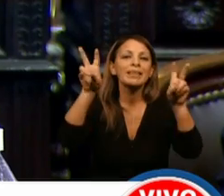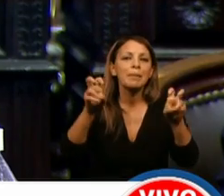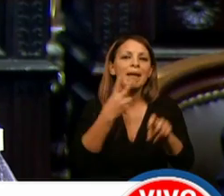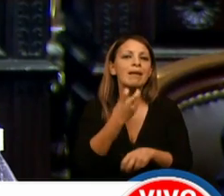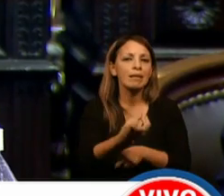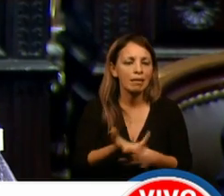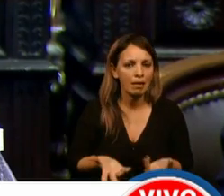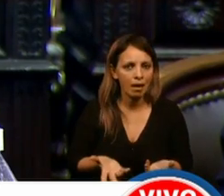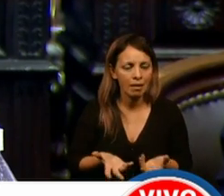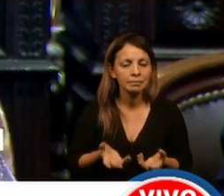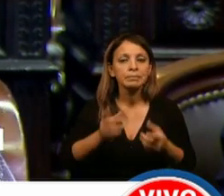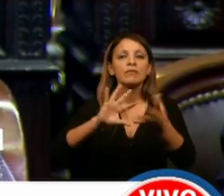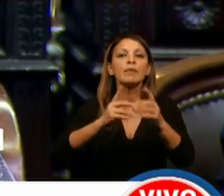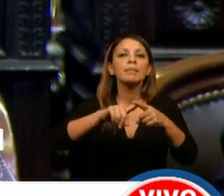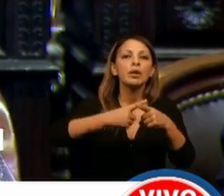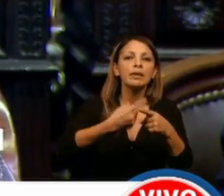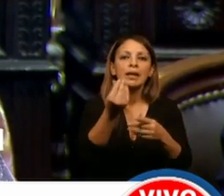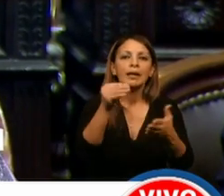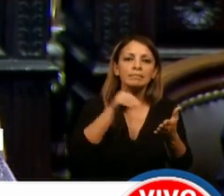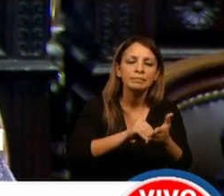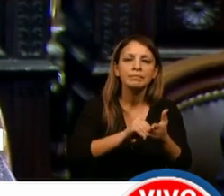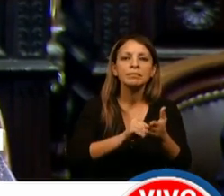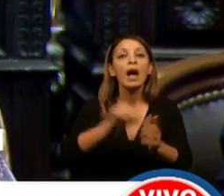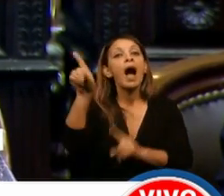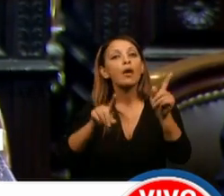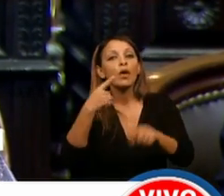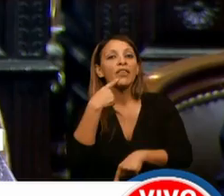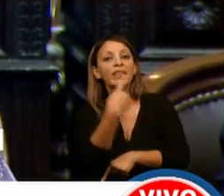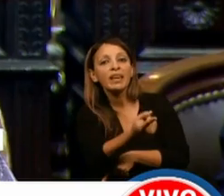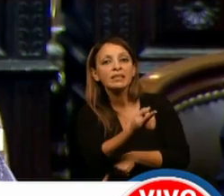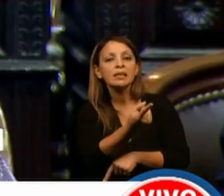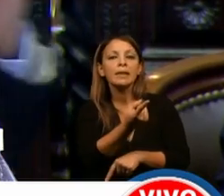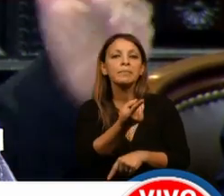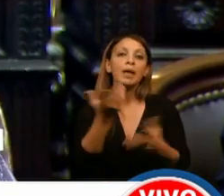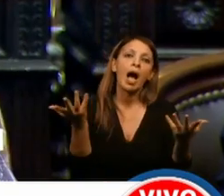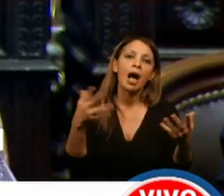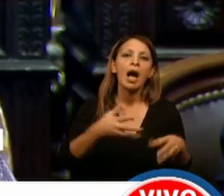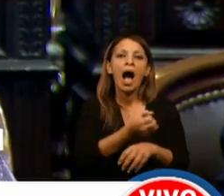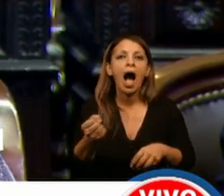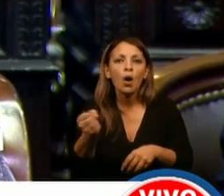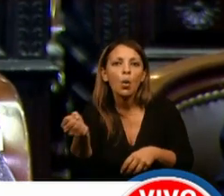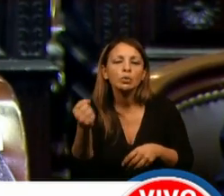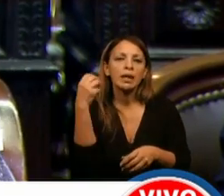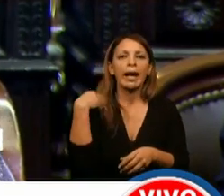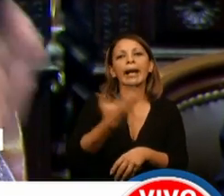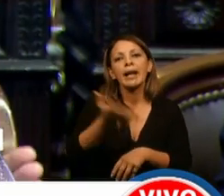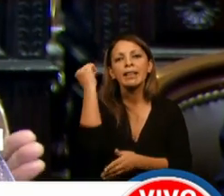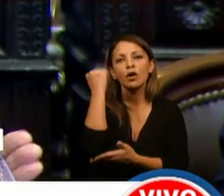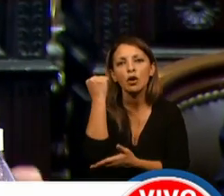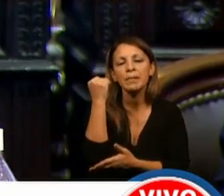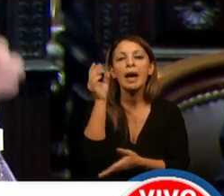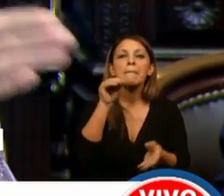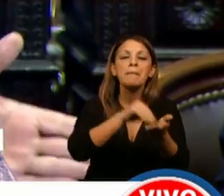que es la política tarifaria donde hay quienes dicen como el ajuste general de la economía a los ingresos del